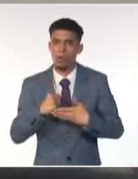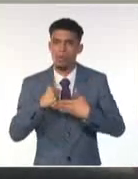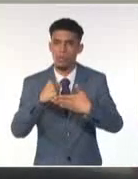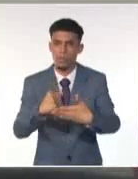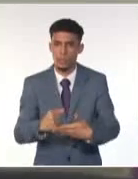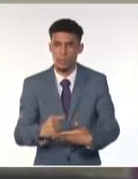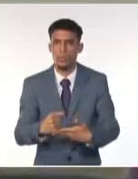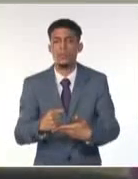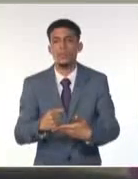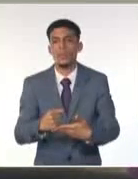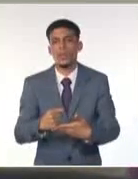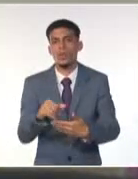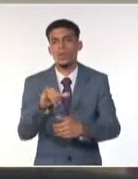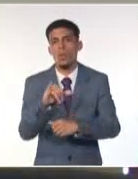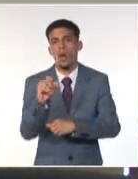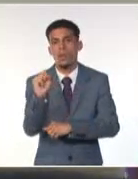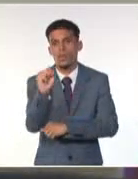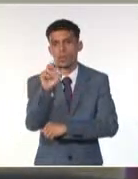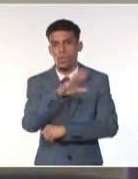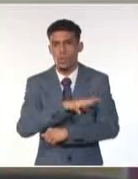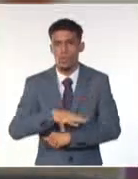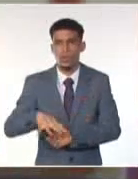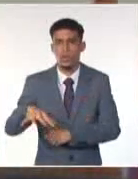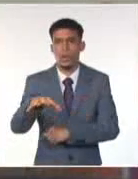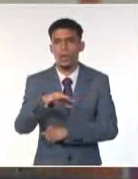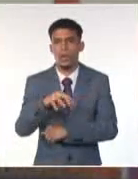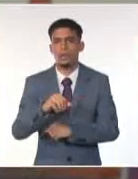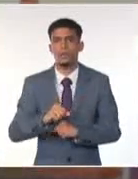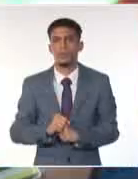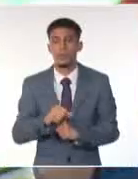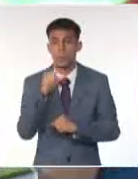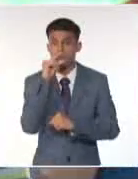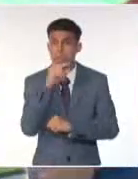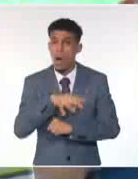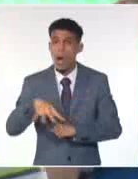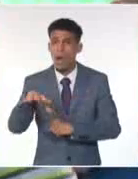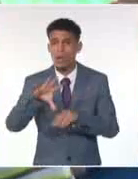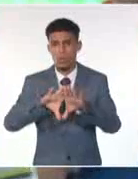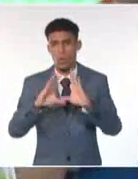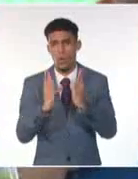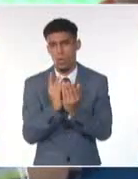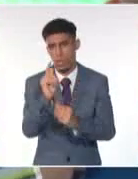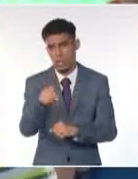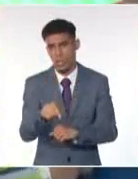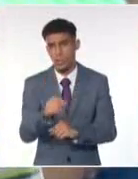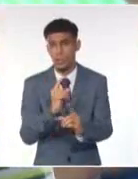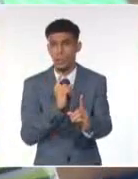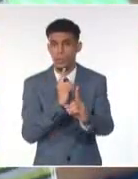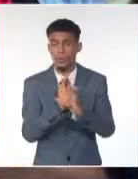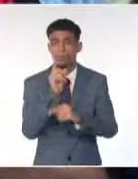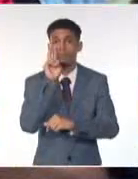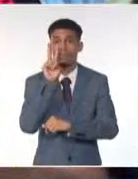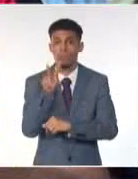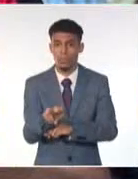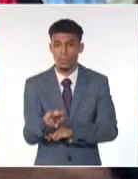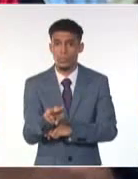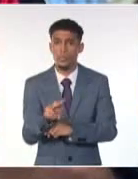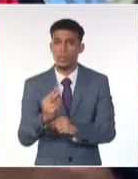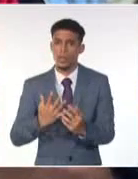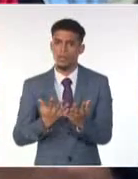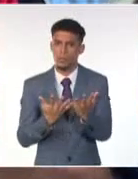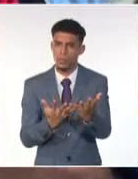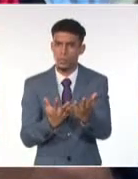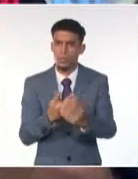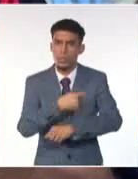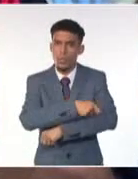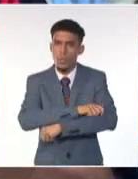bienestar de los que viven en cada una de ellas. En el barrio estamos todos. El encuentro evidenció la disposición de los electores para hacer